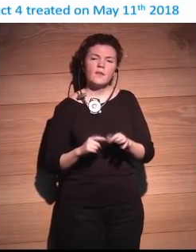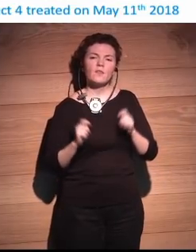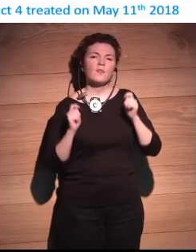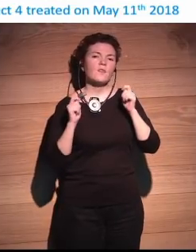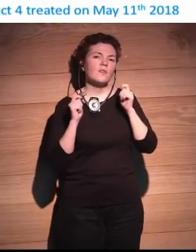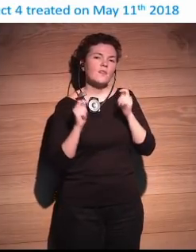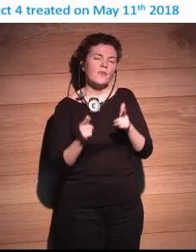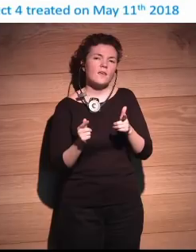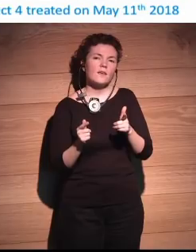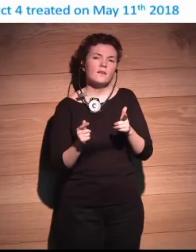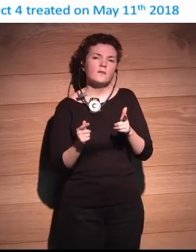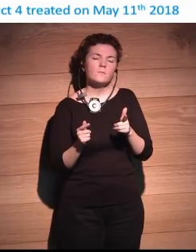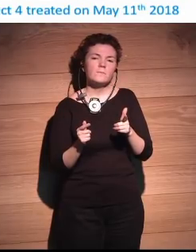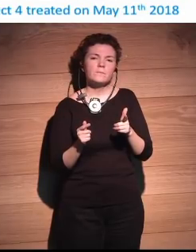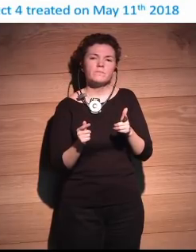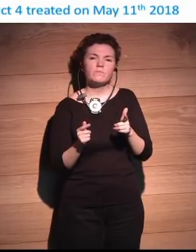producir